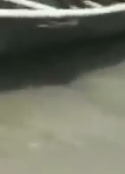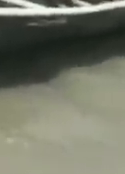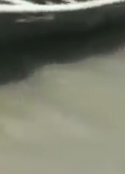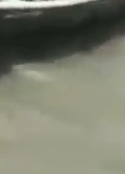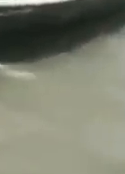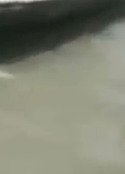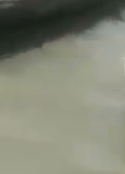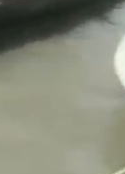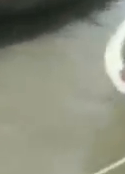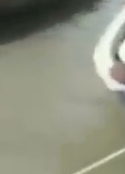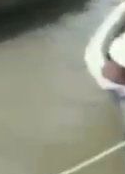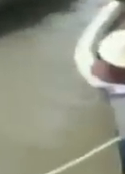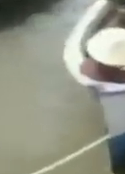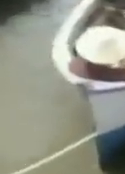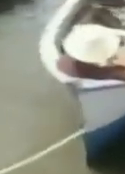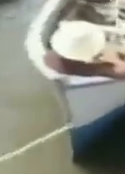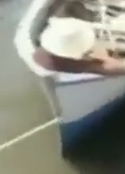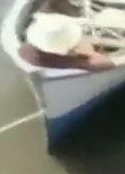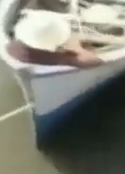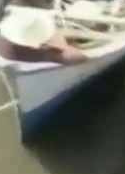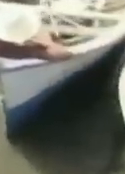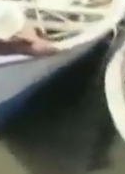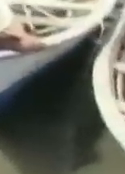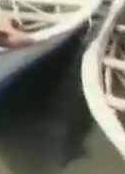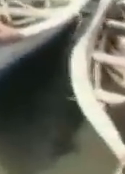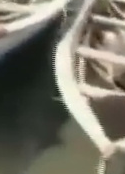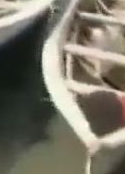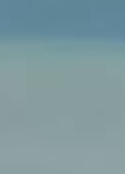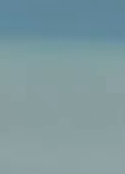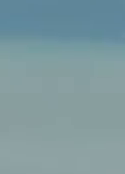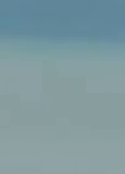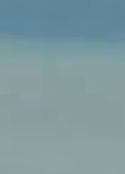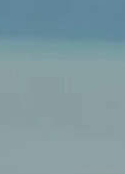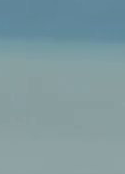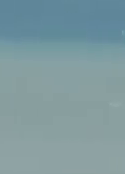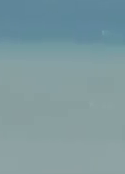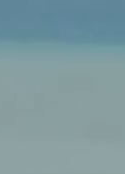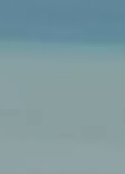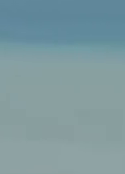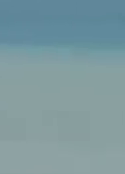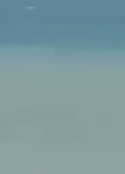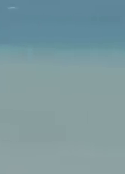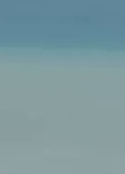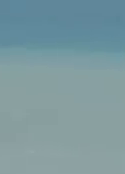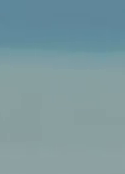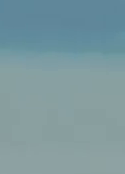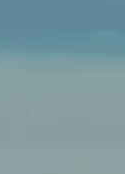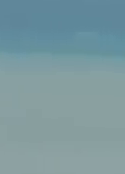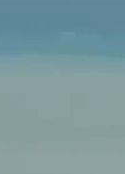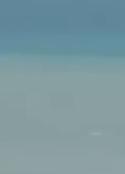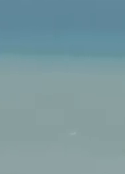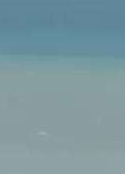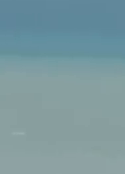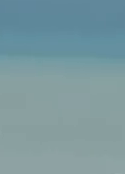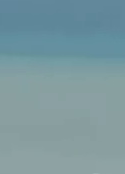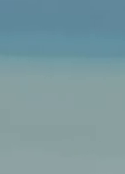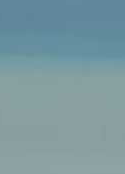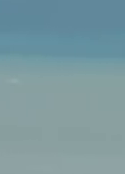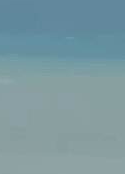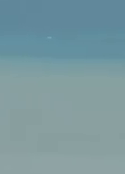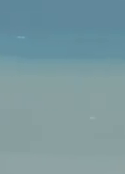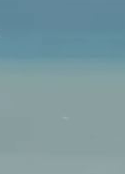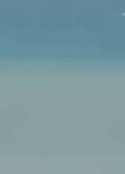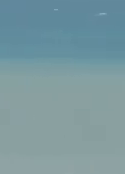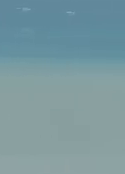mejoras del sector de pescadores a lo largo y ancho del territorio nacional, incluso una reforma a la ley